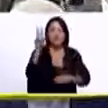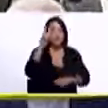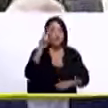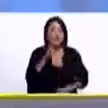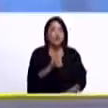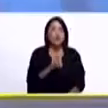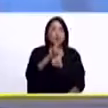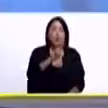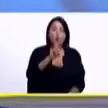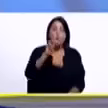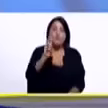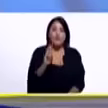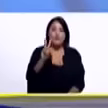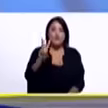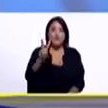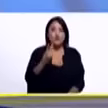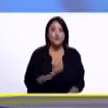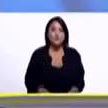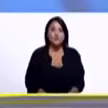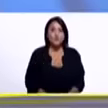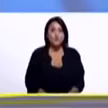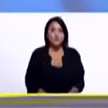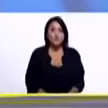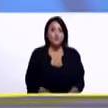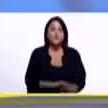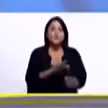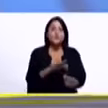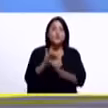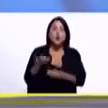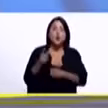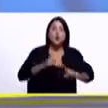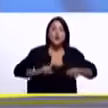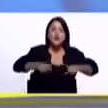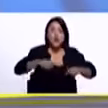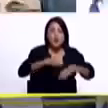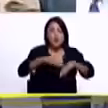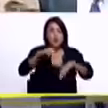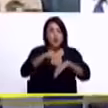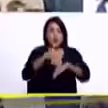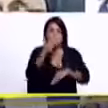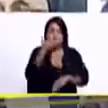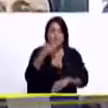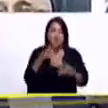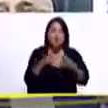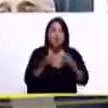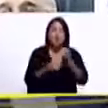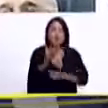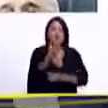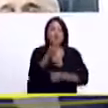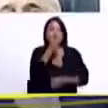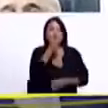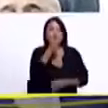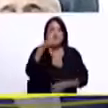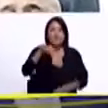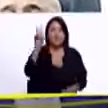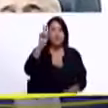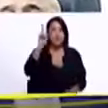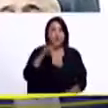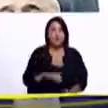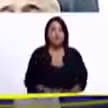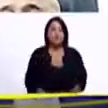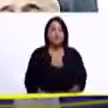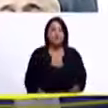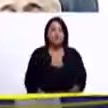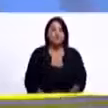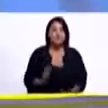UPV, a el coordinador nacional del recién fundado Partido Verde de Venezuela,